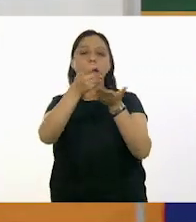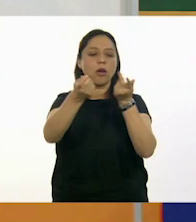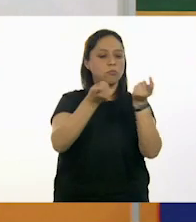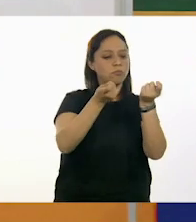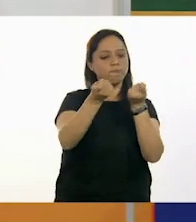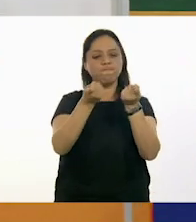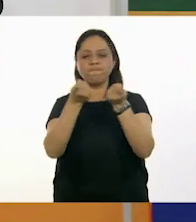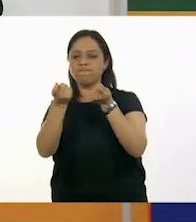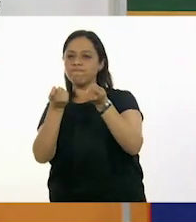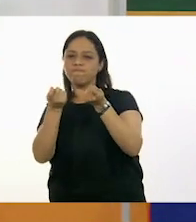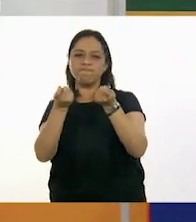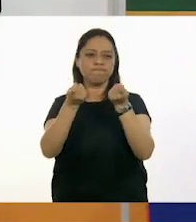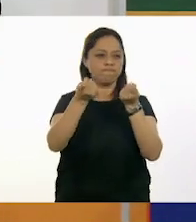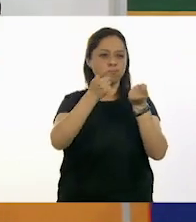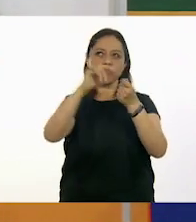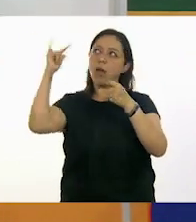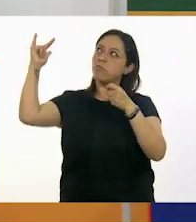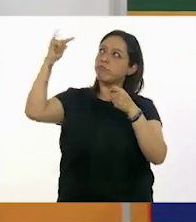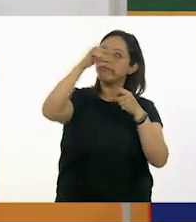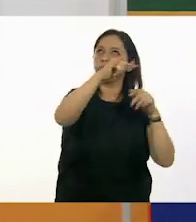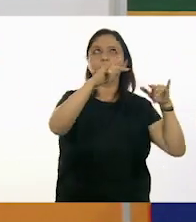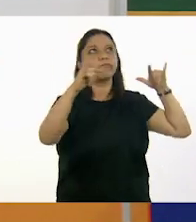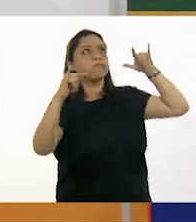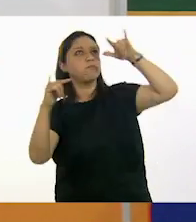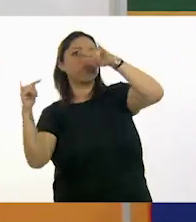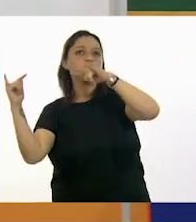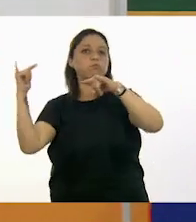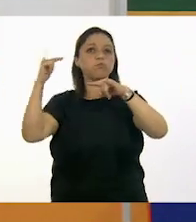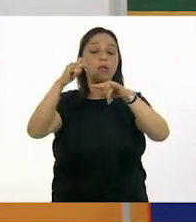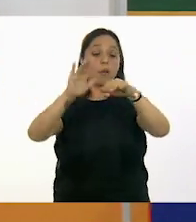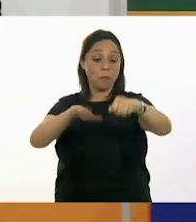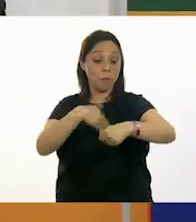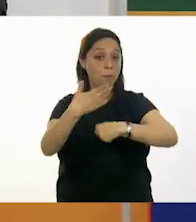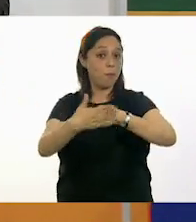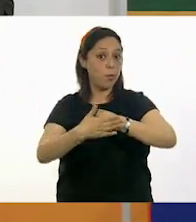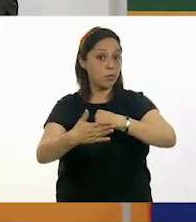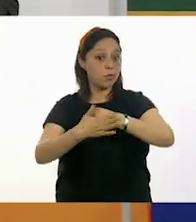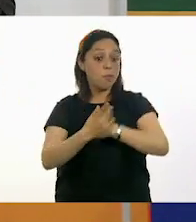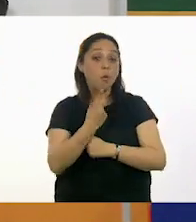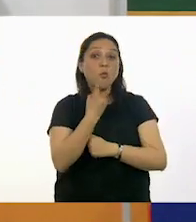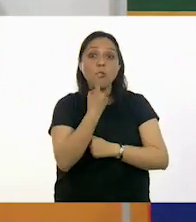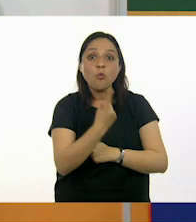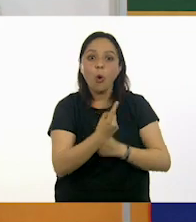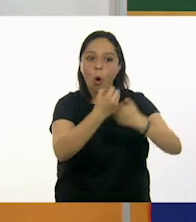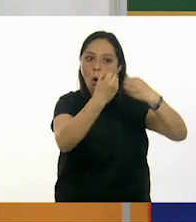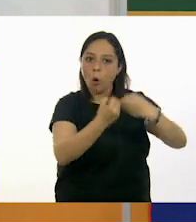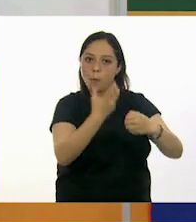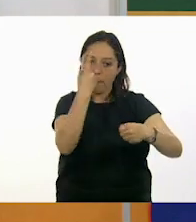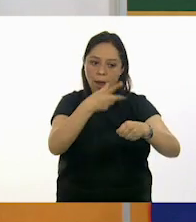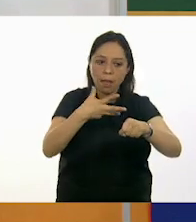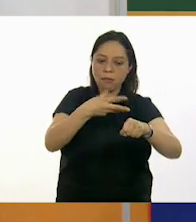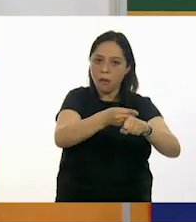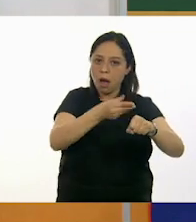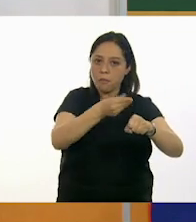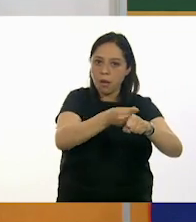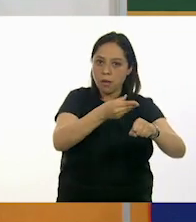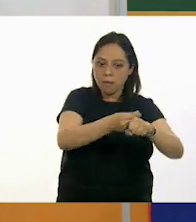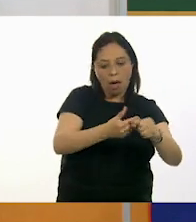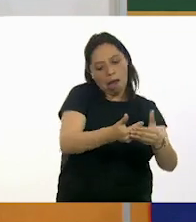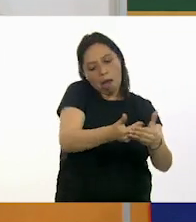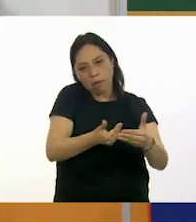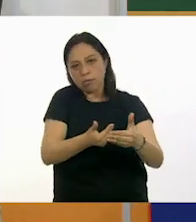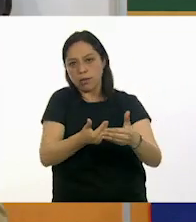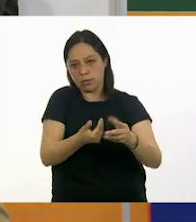decir... Como próximamente va a haber mantenimiento en la pista 1, hay que de una vez ir organizando todos los